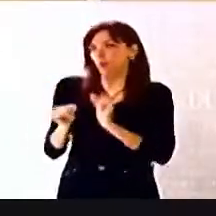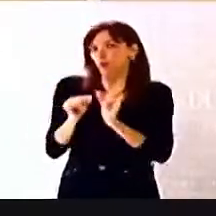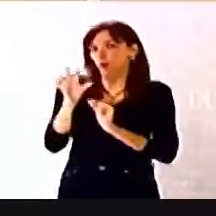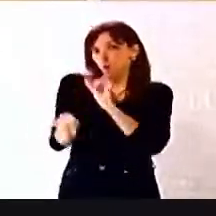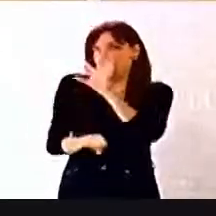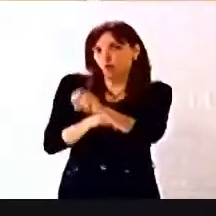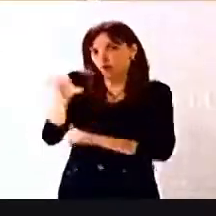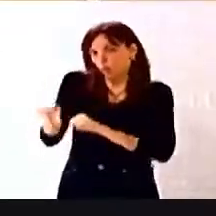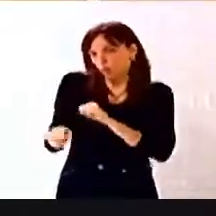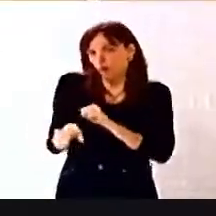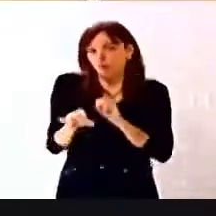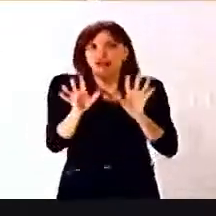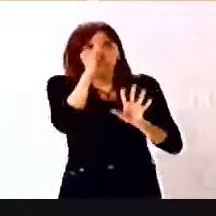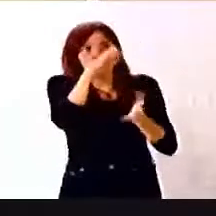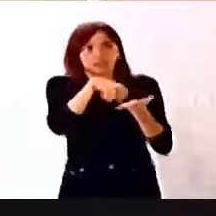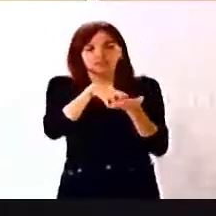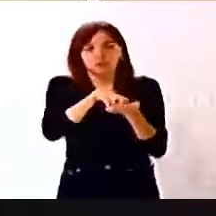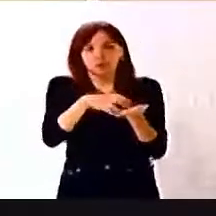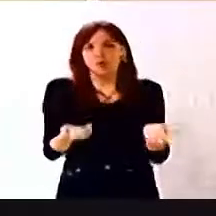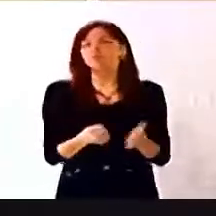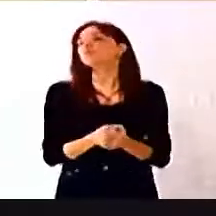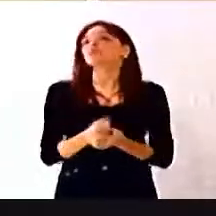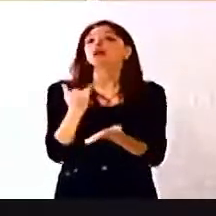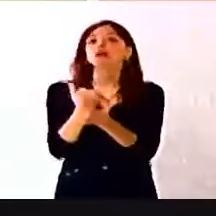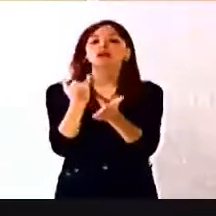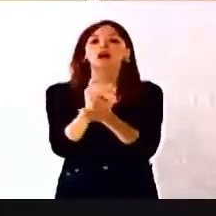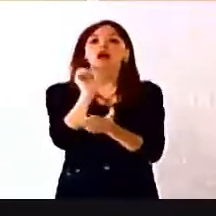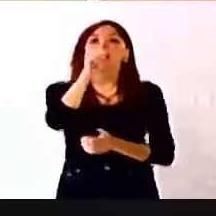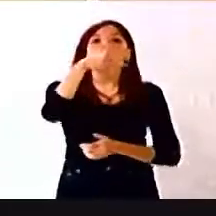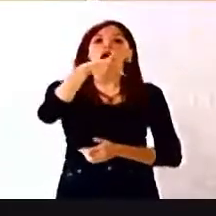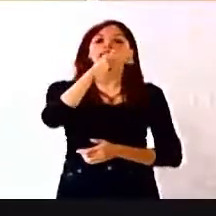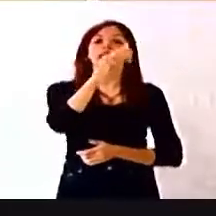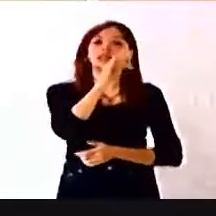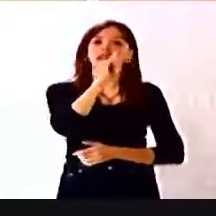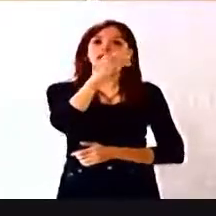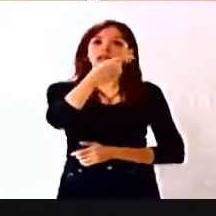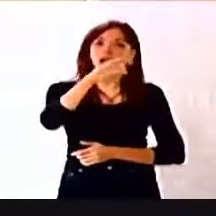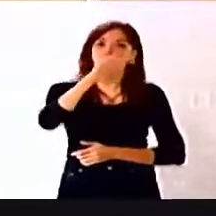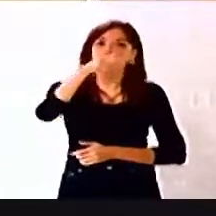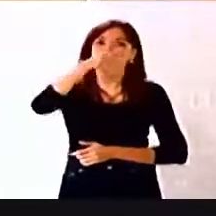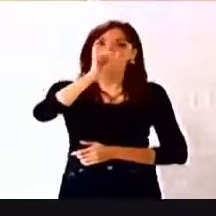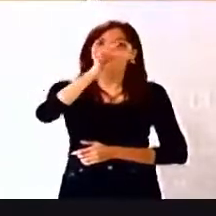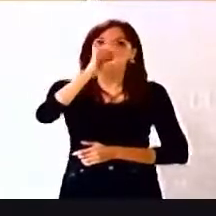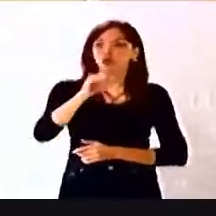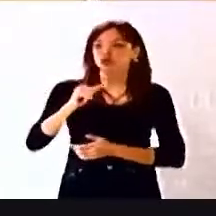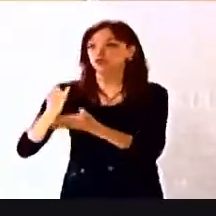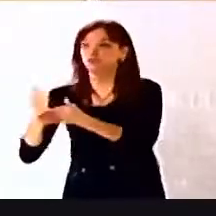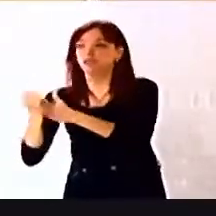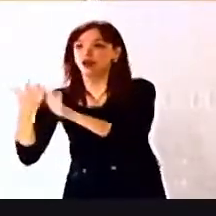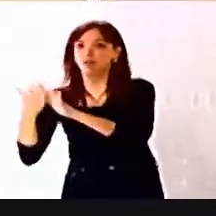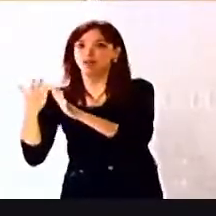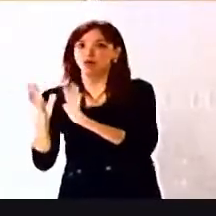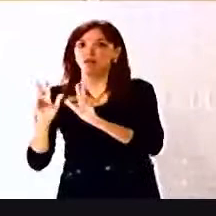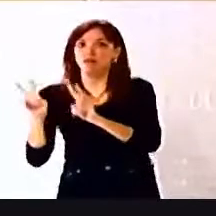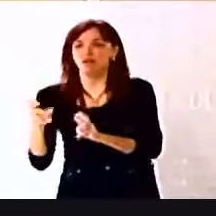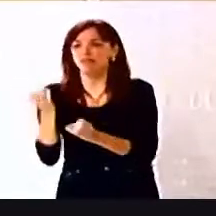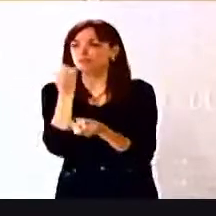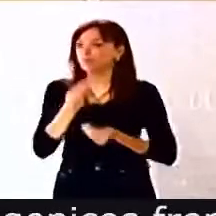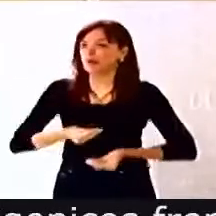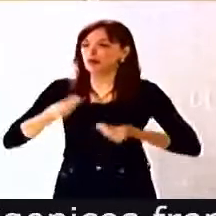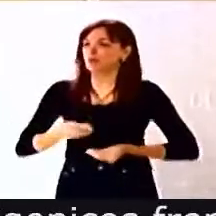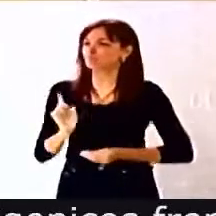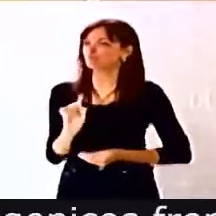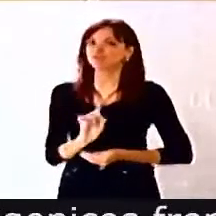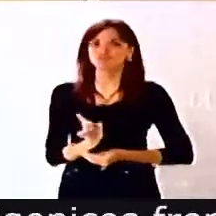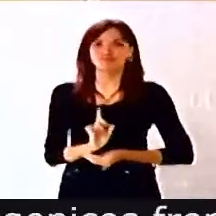porque los test antigénicos frente a los de anticuerpos que fueron al principio, que no dieron el resultado que